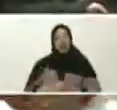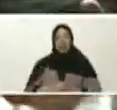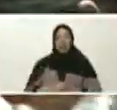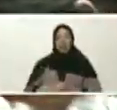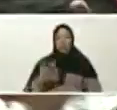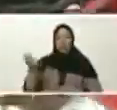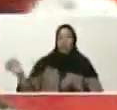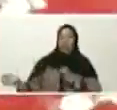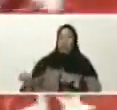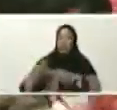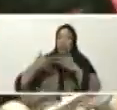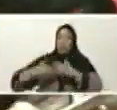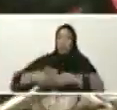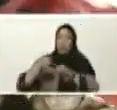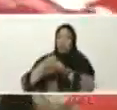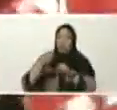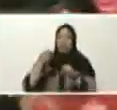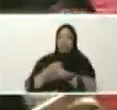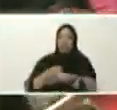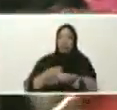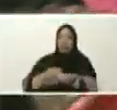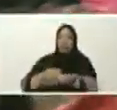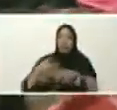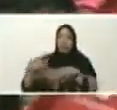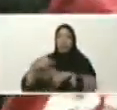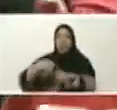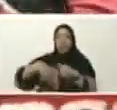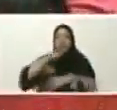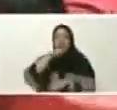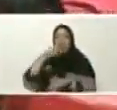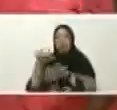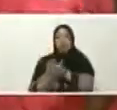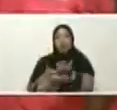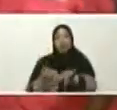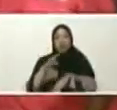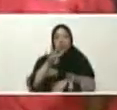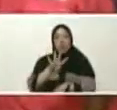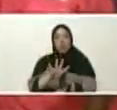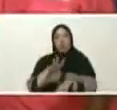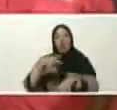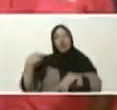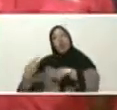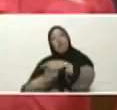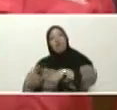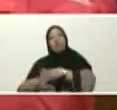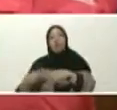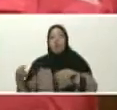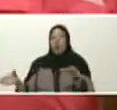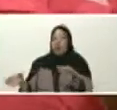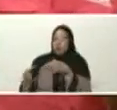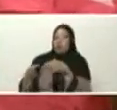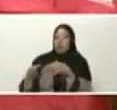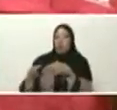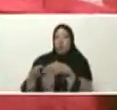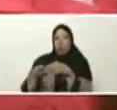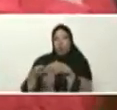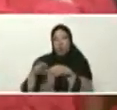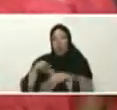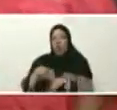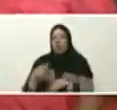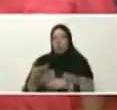los motores, los núcleos, los cuerpos revolucionarios.